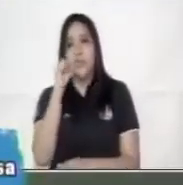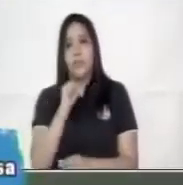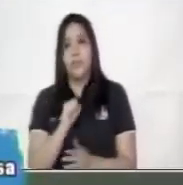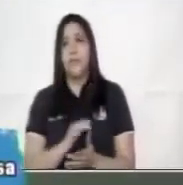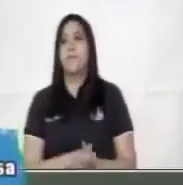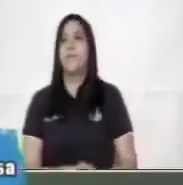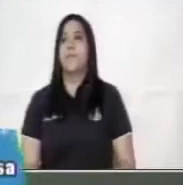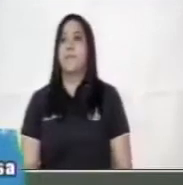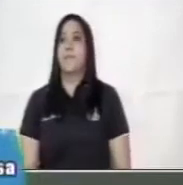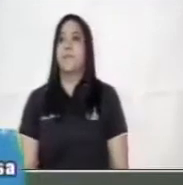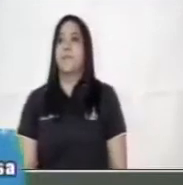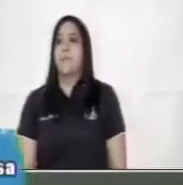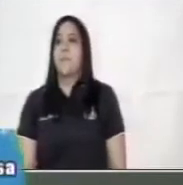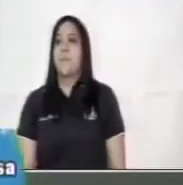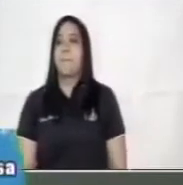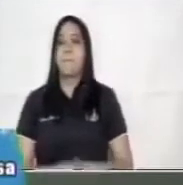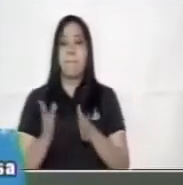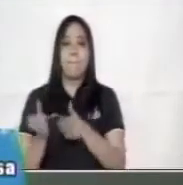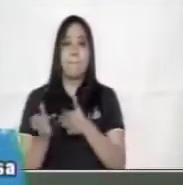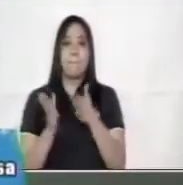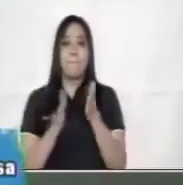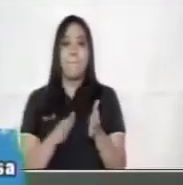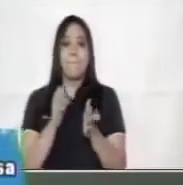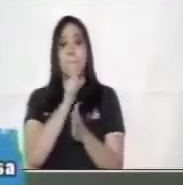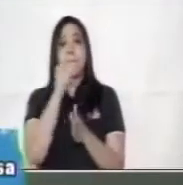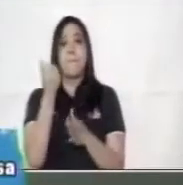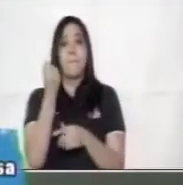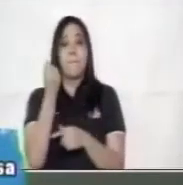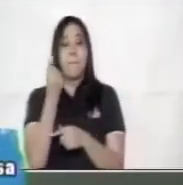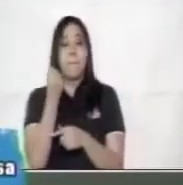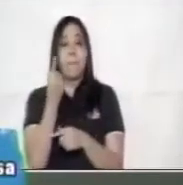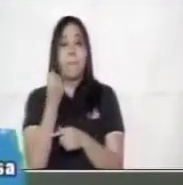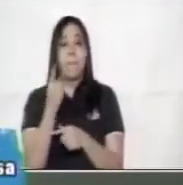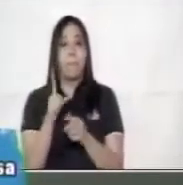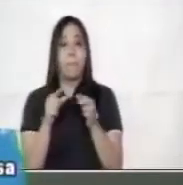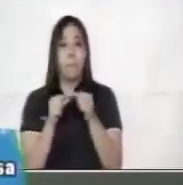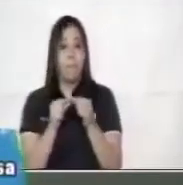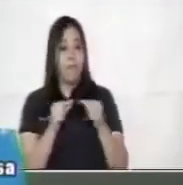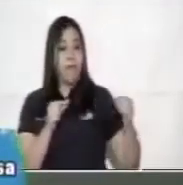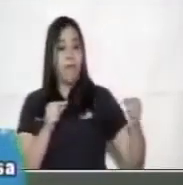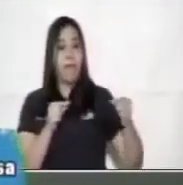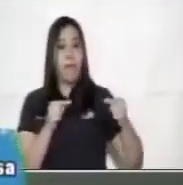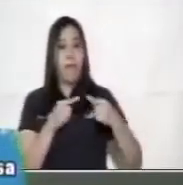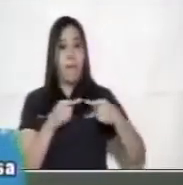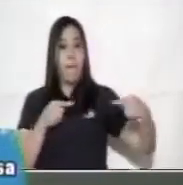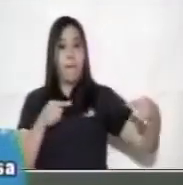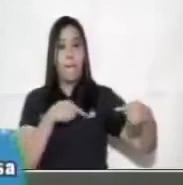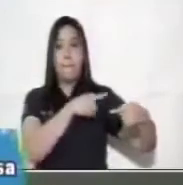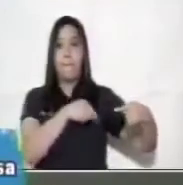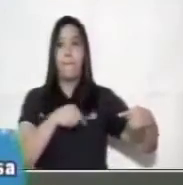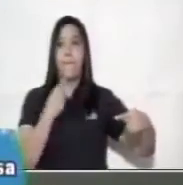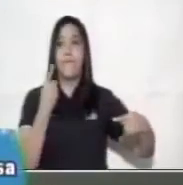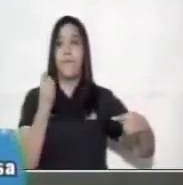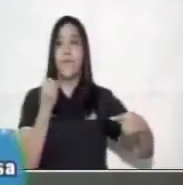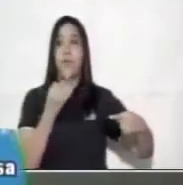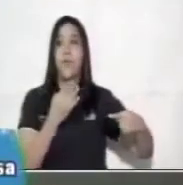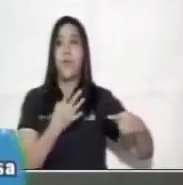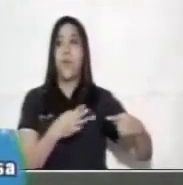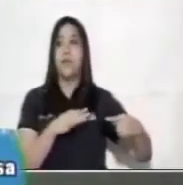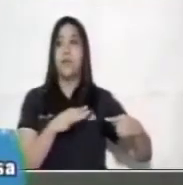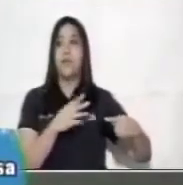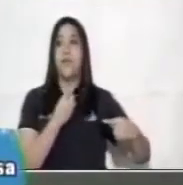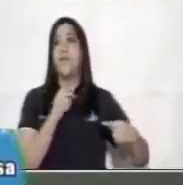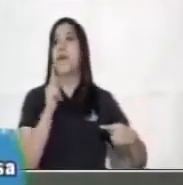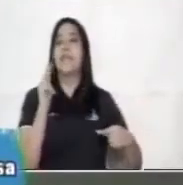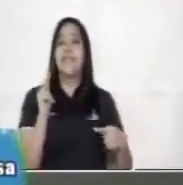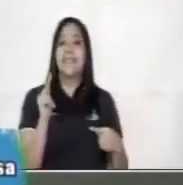denominador. Entonces, ahora averigüemos cuánto debe de valer y para que al multiplicarse por el